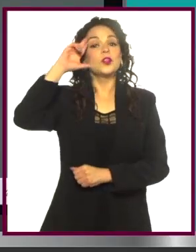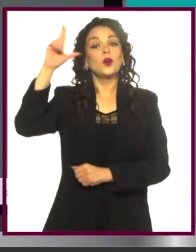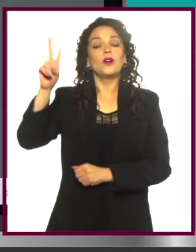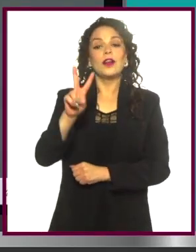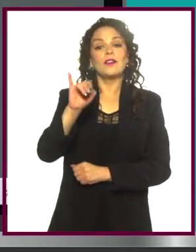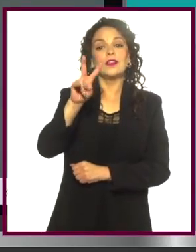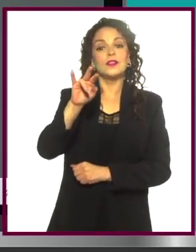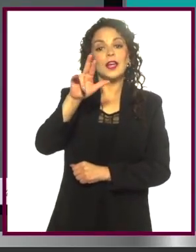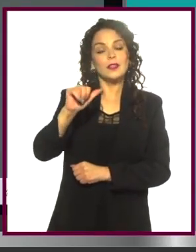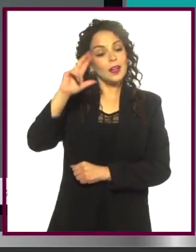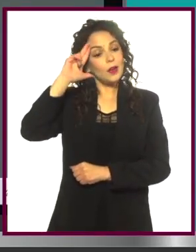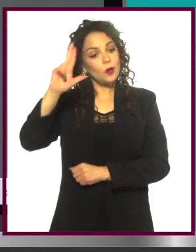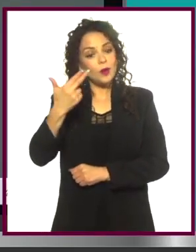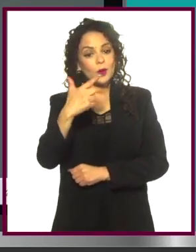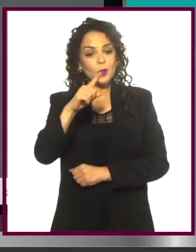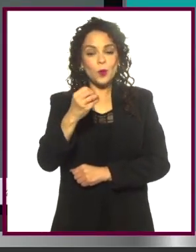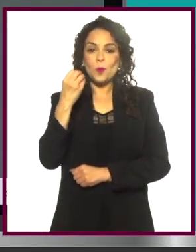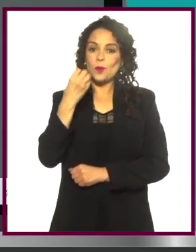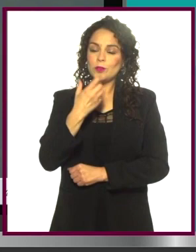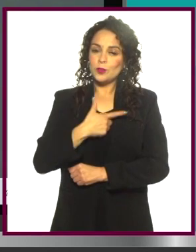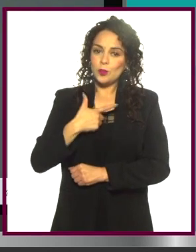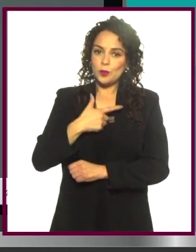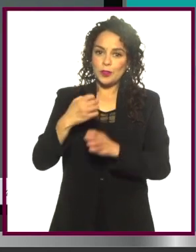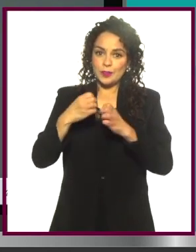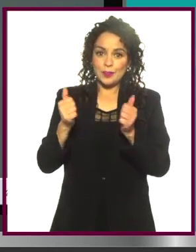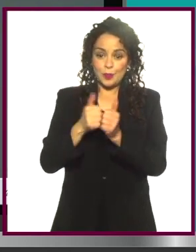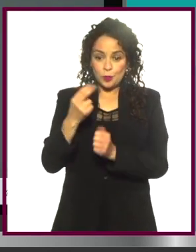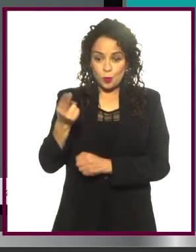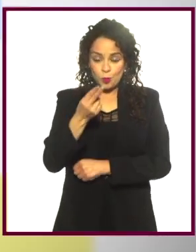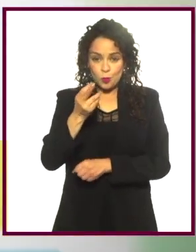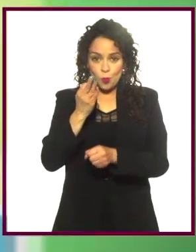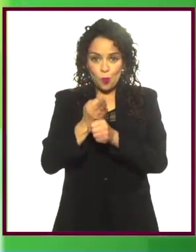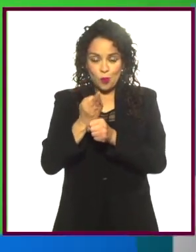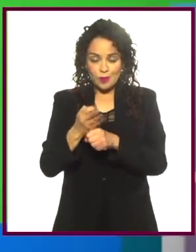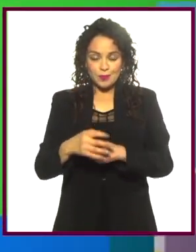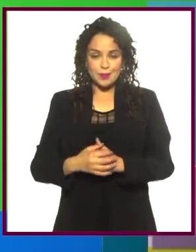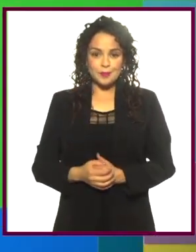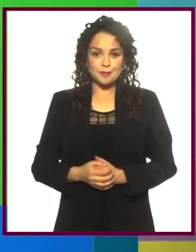Hola Viviana, hola Hugo, mucho gusto de volver a encontrarlos.